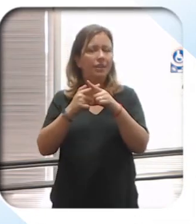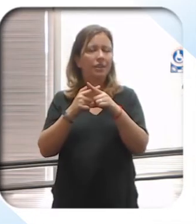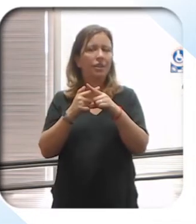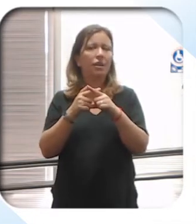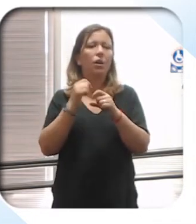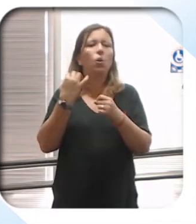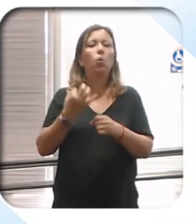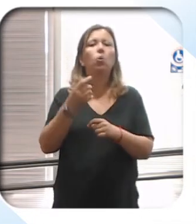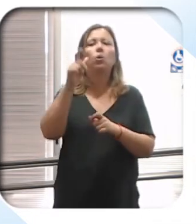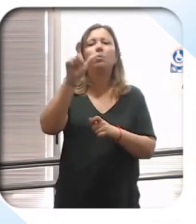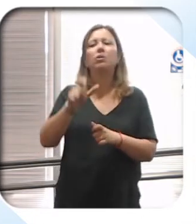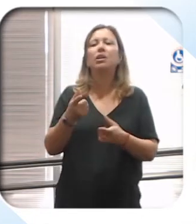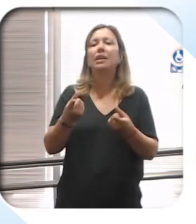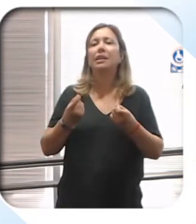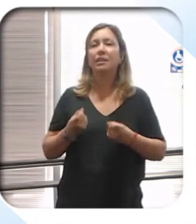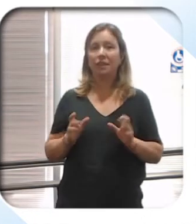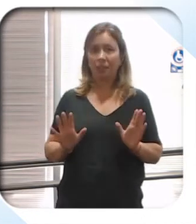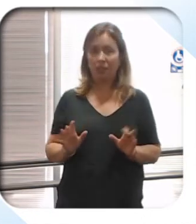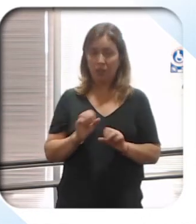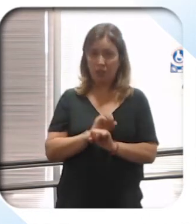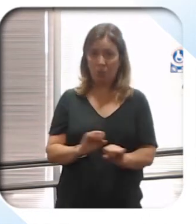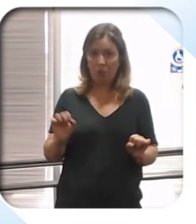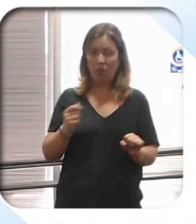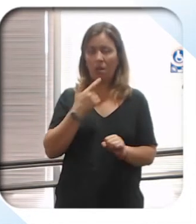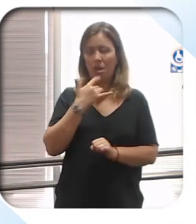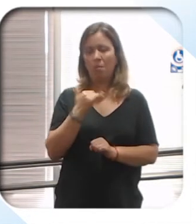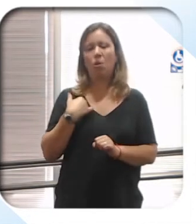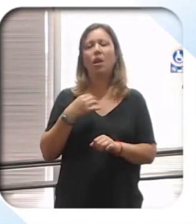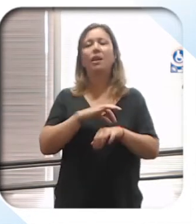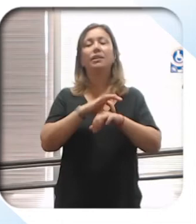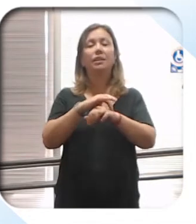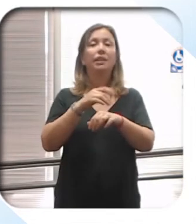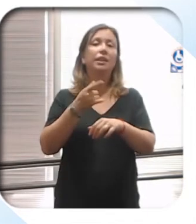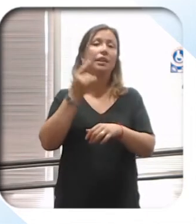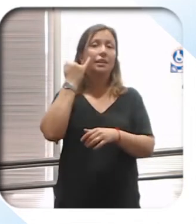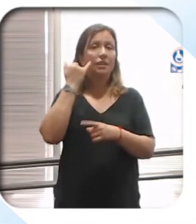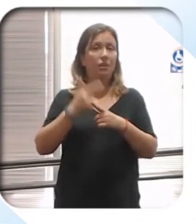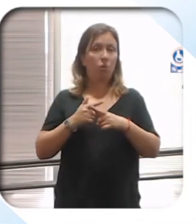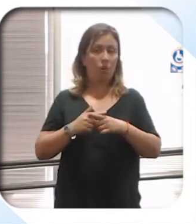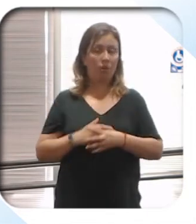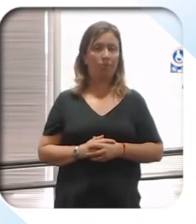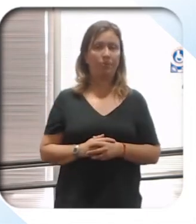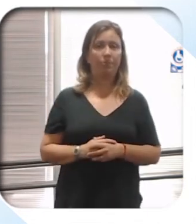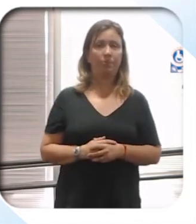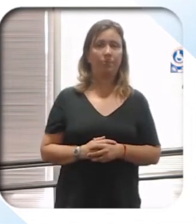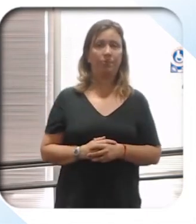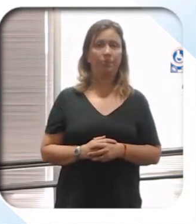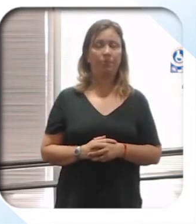caso de que el paciente así lo solicitara? Ejemplo, asistente sexual.